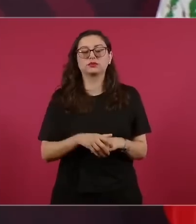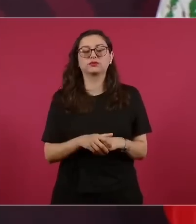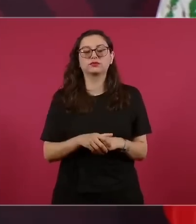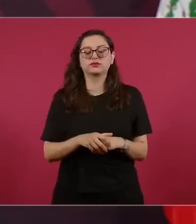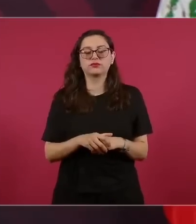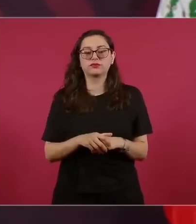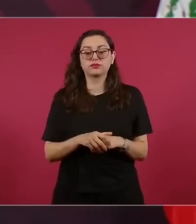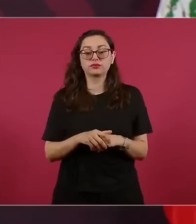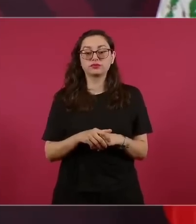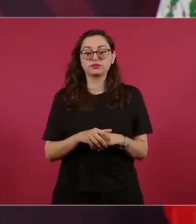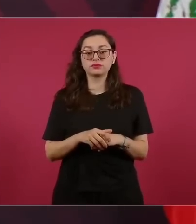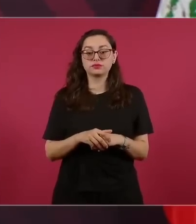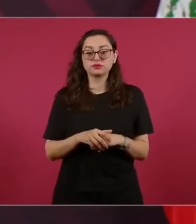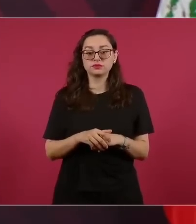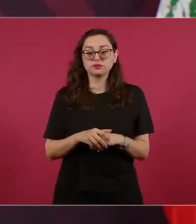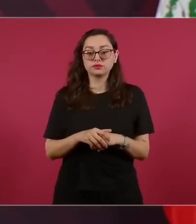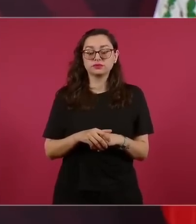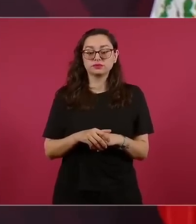como